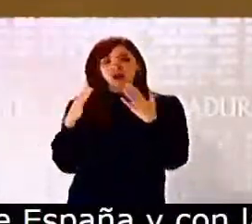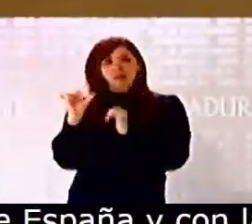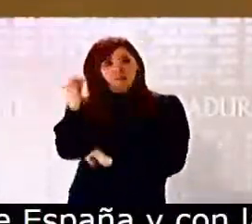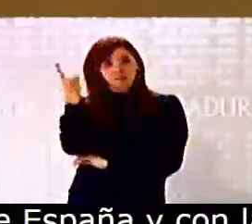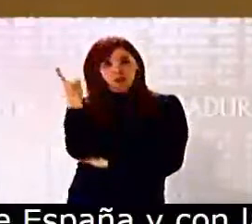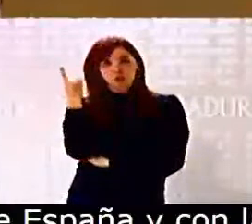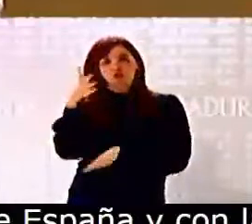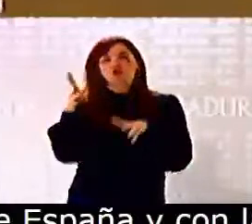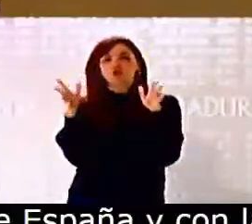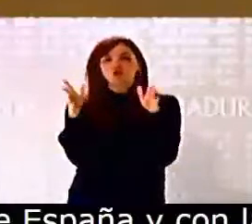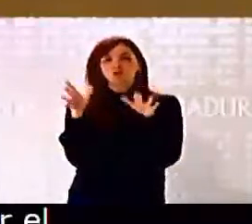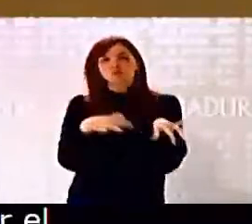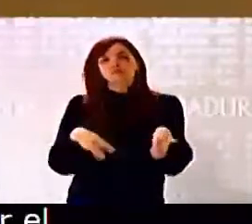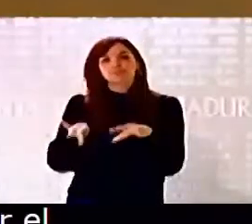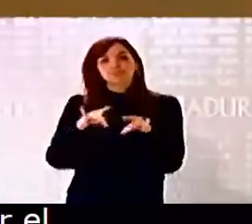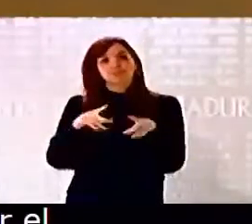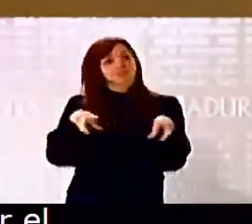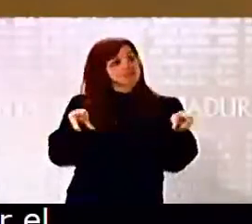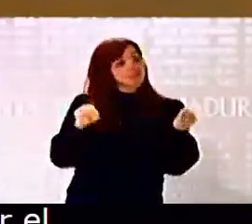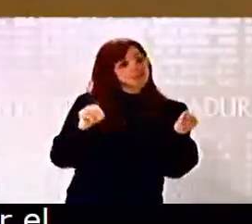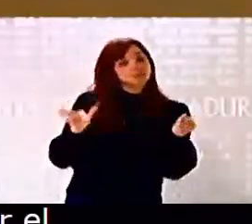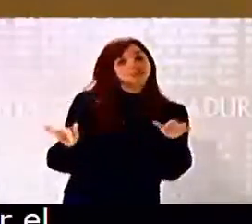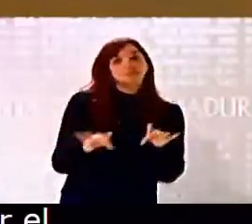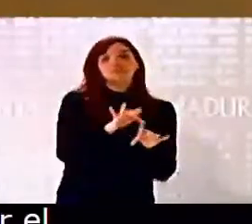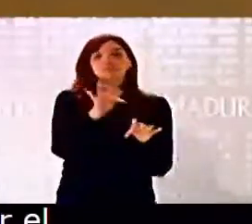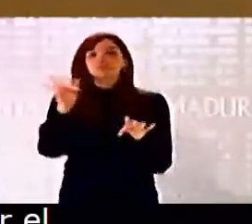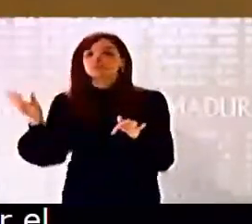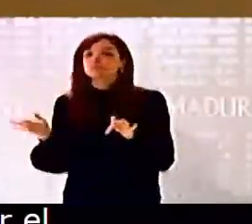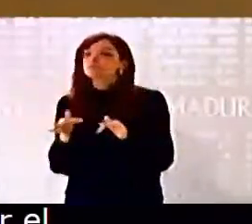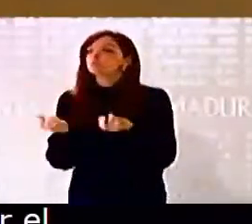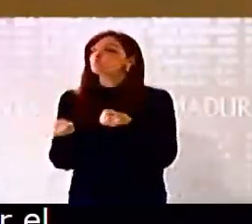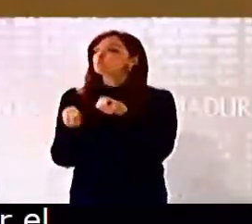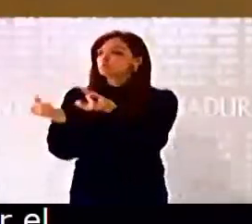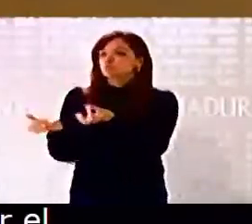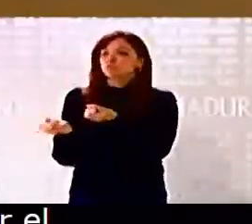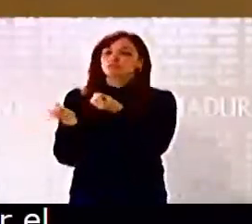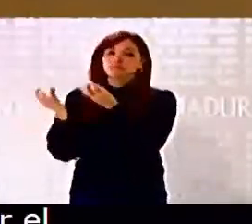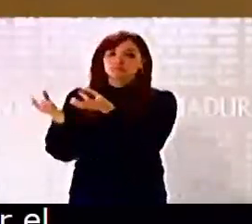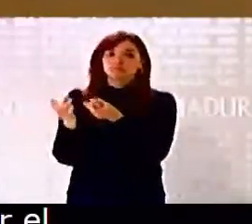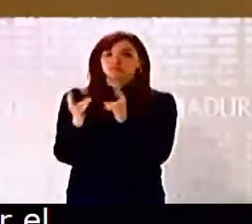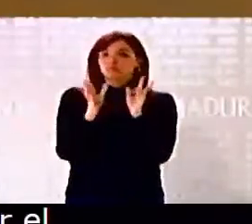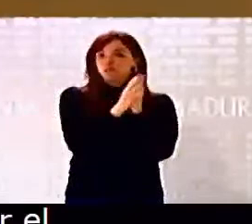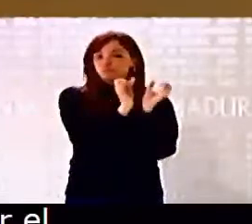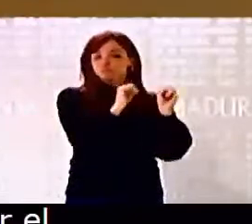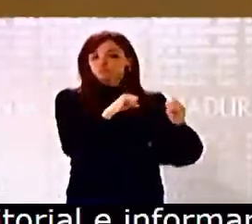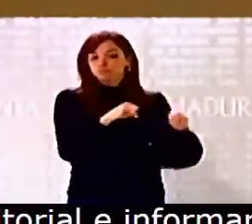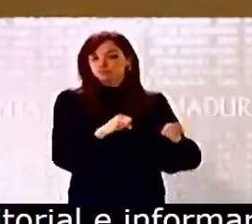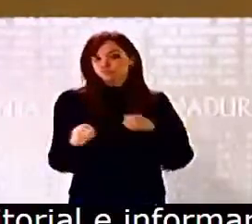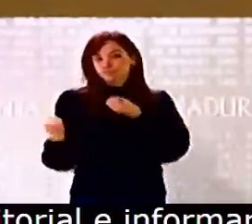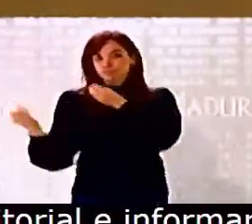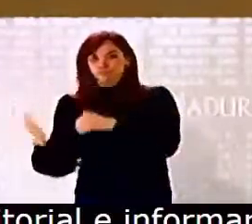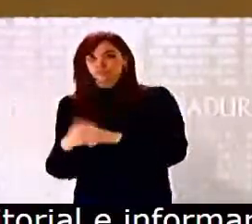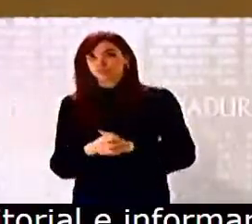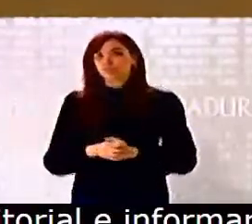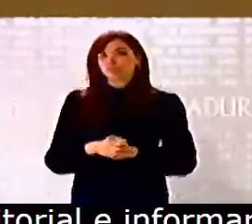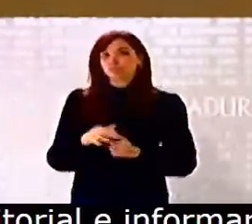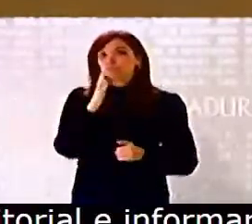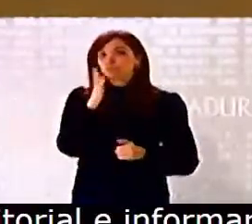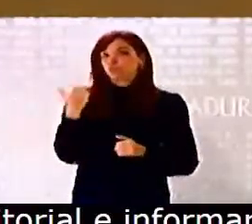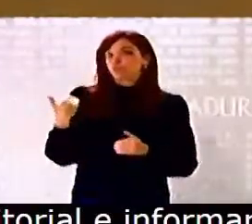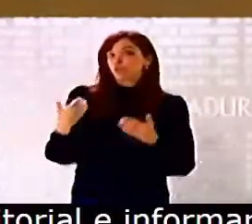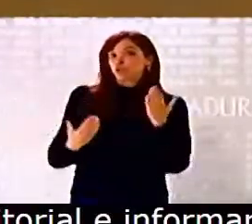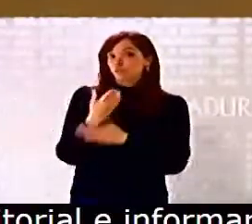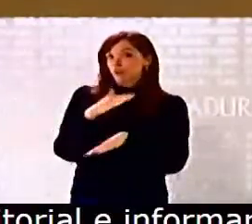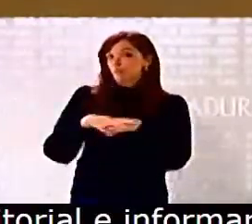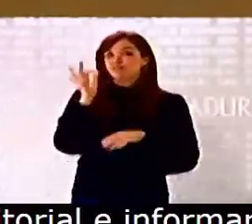e informar con posterioridad de lo acordado en ese Consejo y lo avanzado. Porque es que al final, el otro día lo decía la ministra y